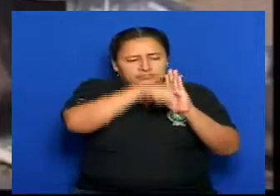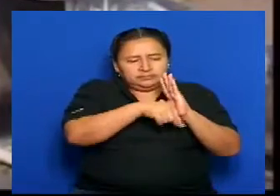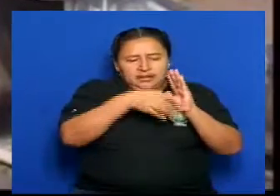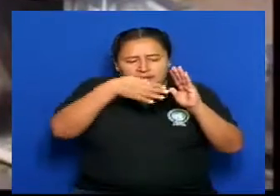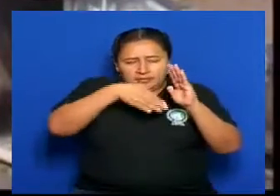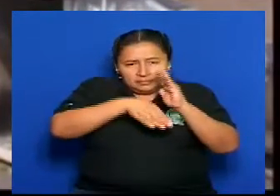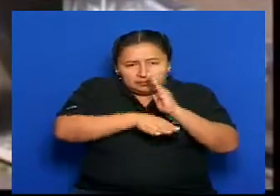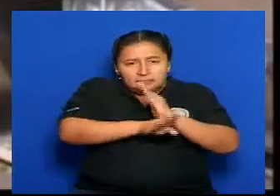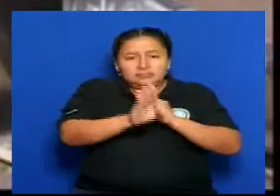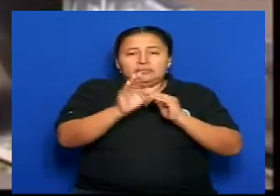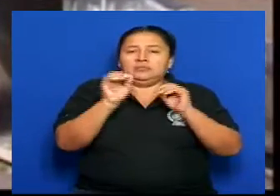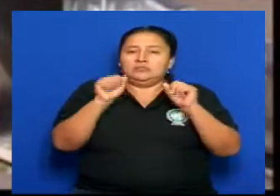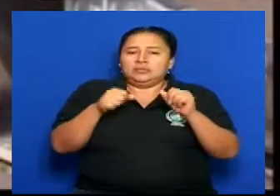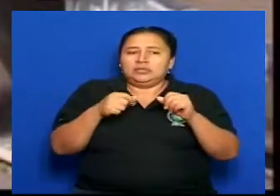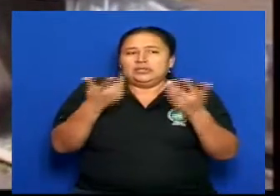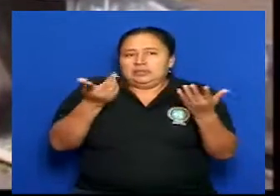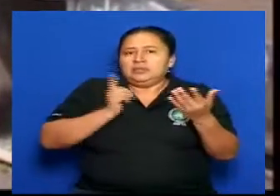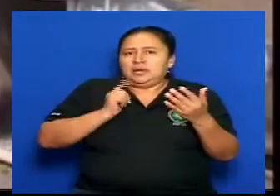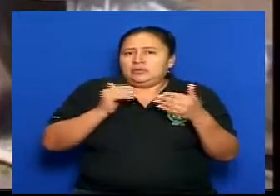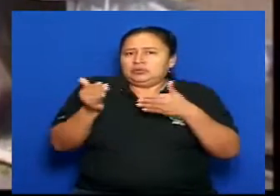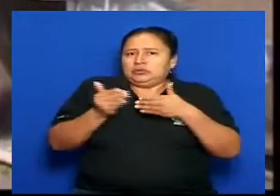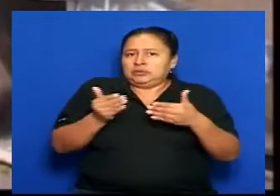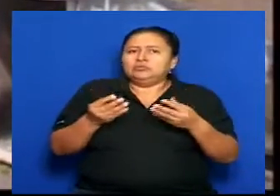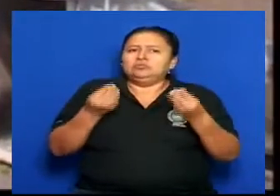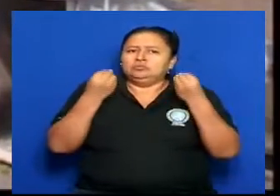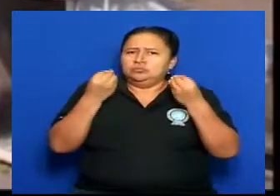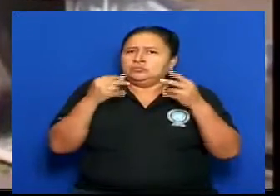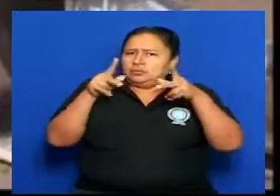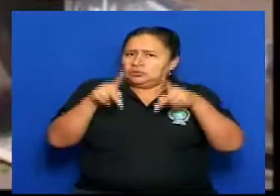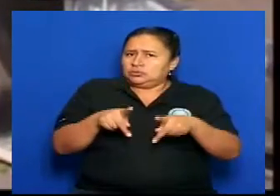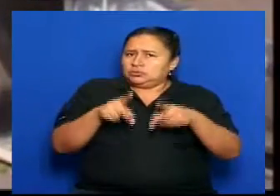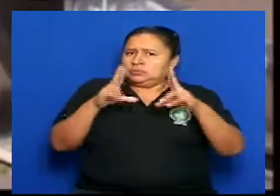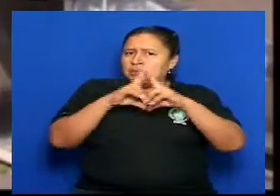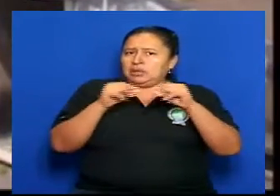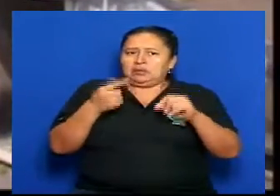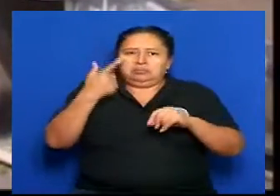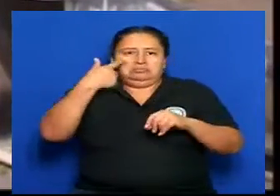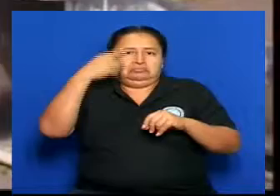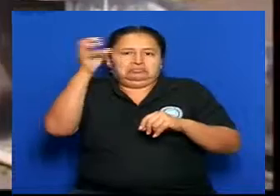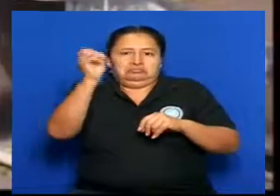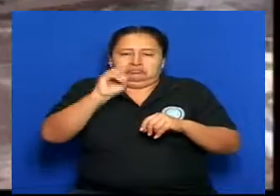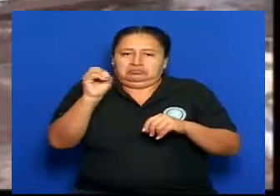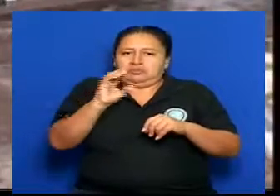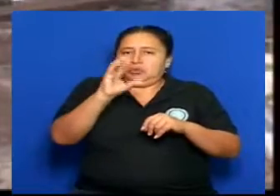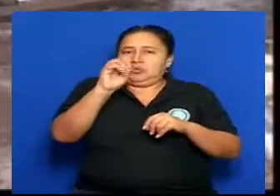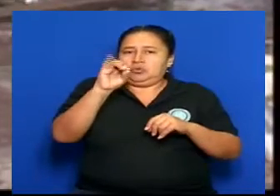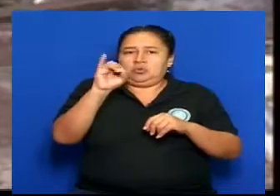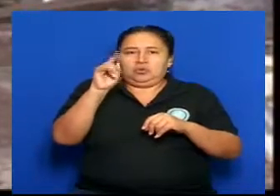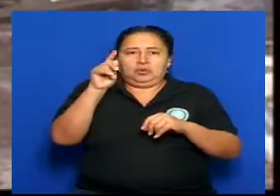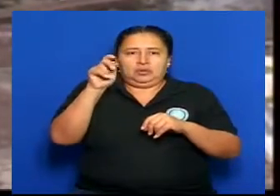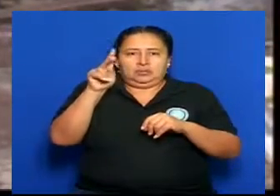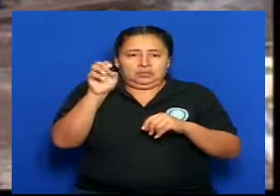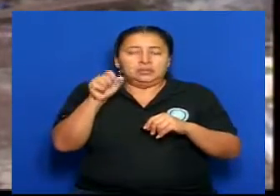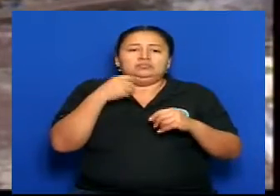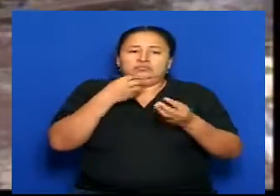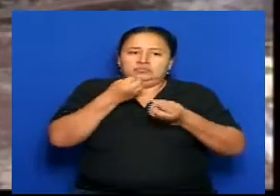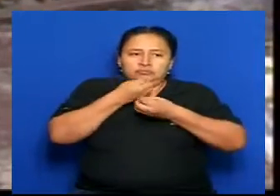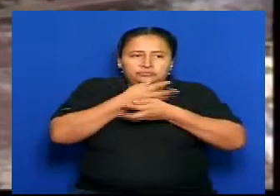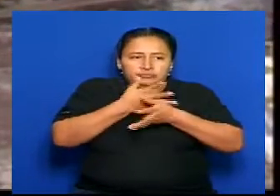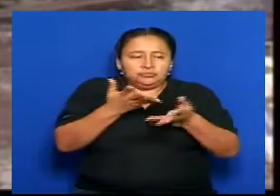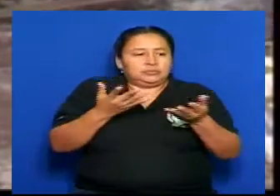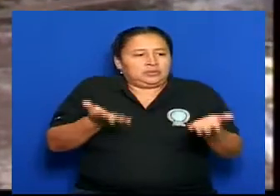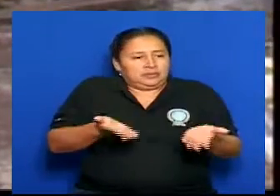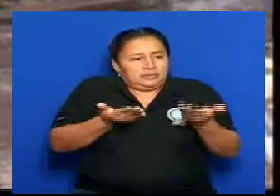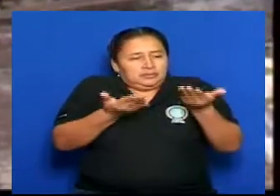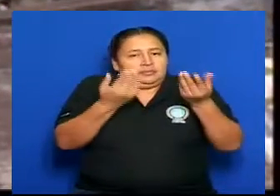coyote que lo tenemos tan cerca y hay miles de nicaragüenses que no conocen el coyote para darle publicidad darle vida al coyote que creo que